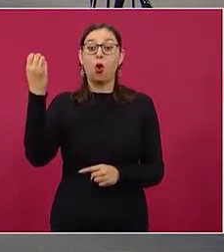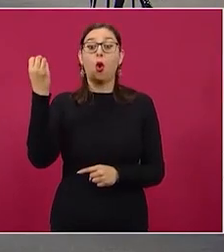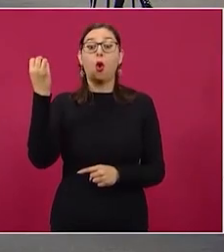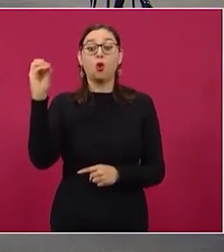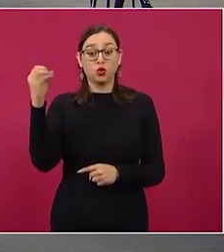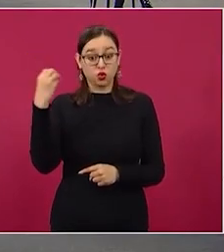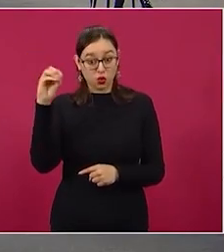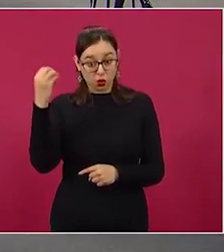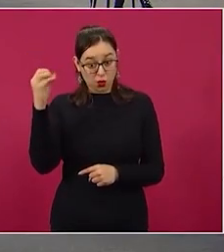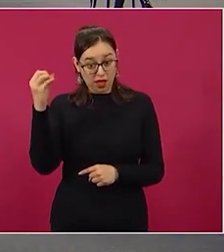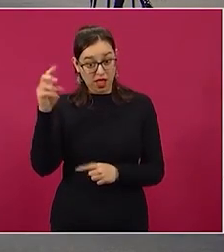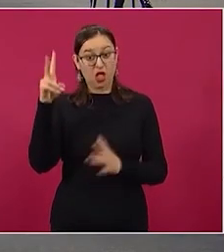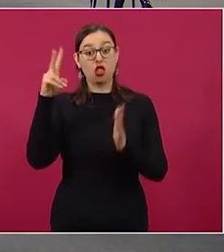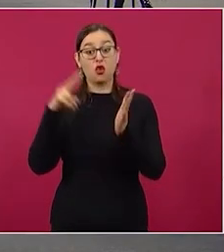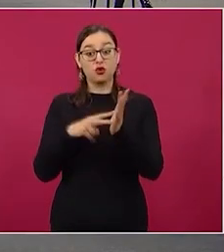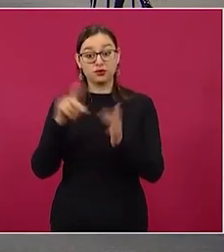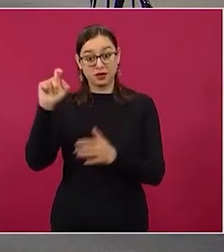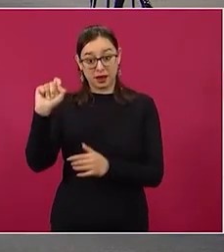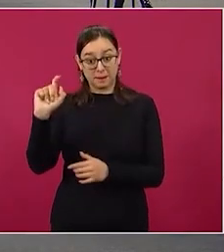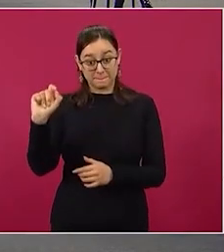octubre.